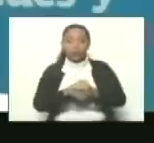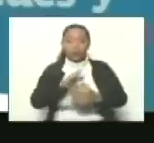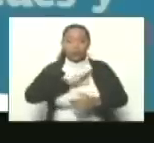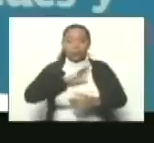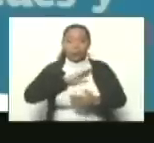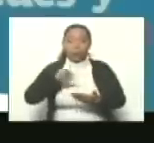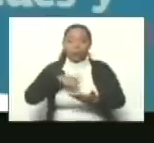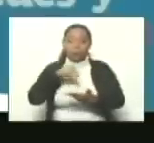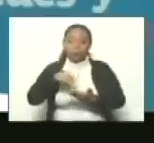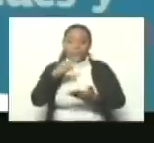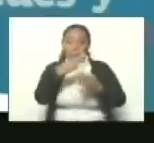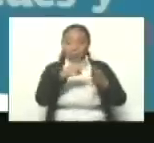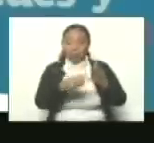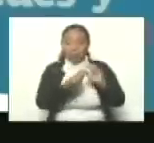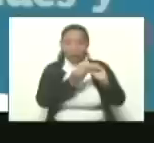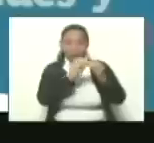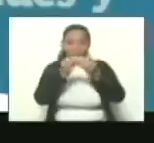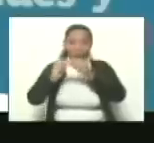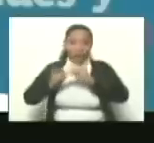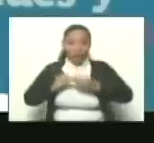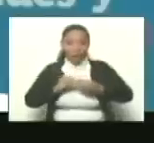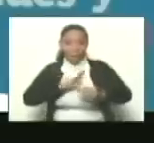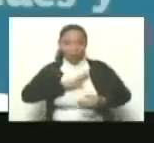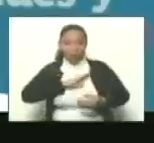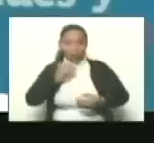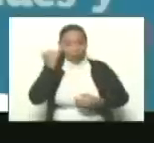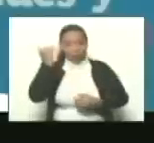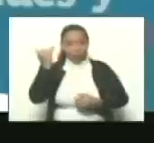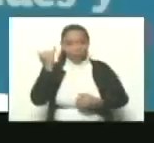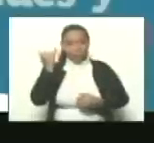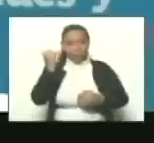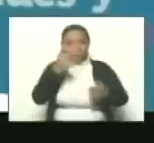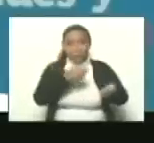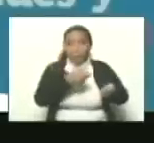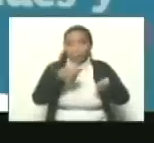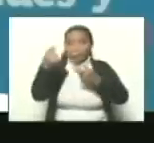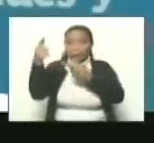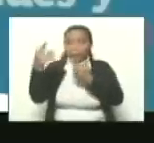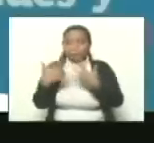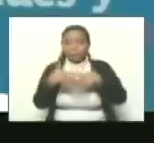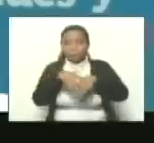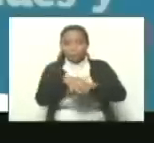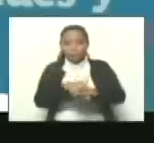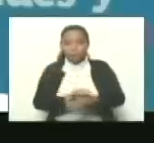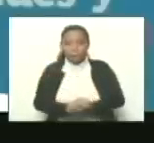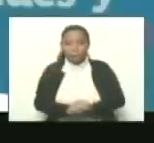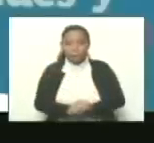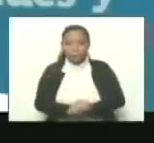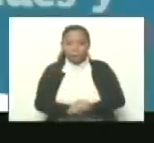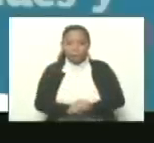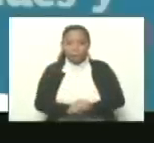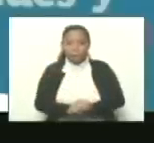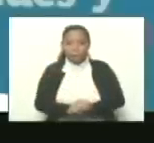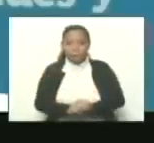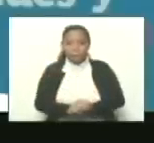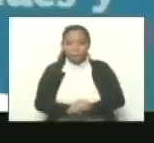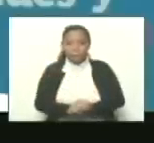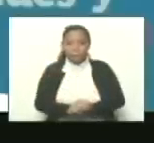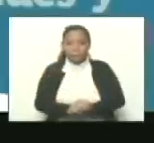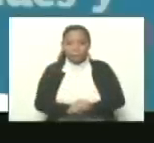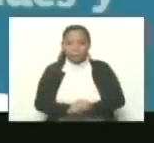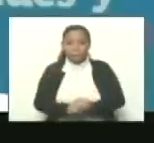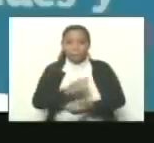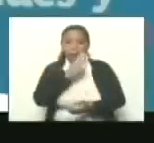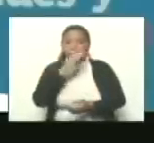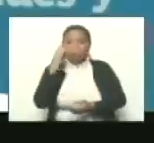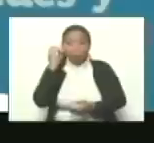nacionales, trabajo nacional e importación complementaria. Está diciendo Capriles por